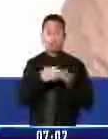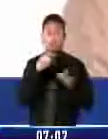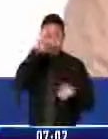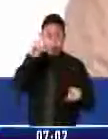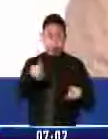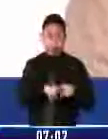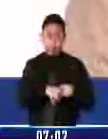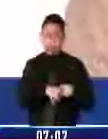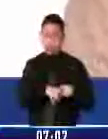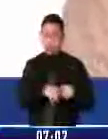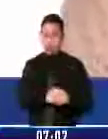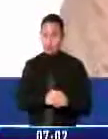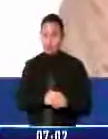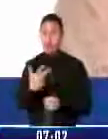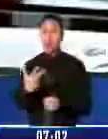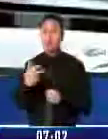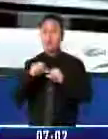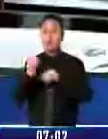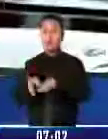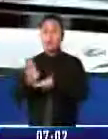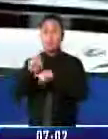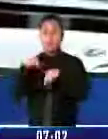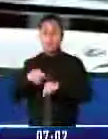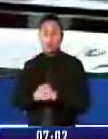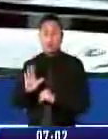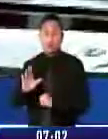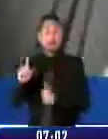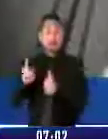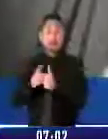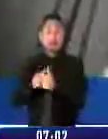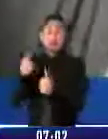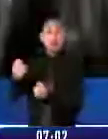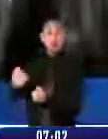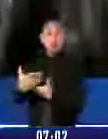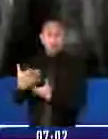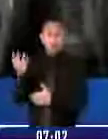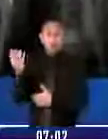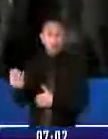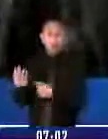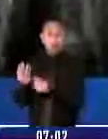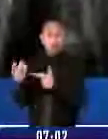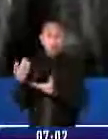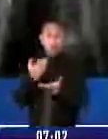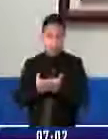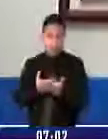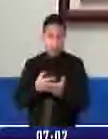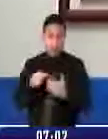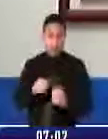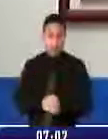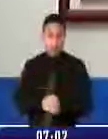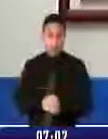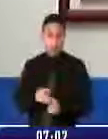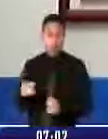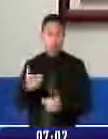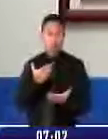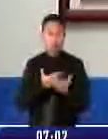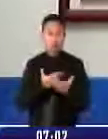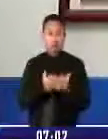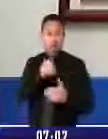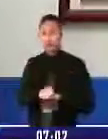de acuerdo, por lo que tres asambleístas han elaborado un informe de minoría en el que se establece lo siguiente. Estamos planteando